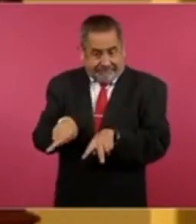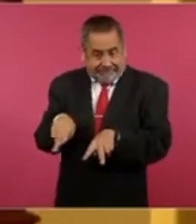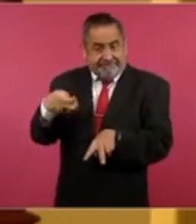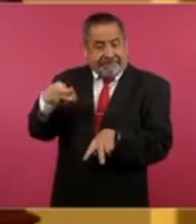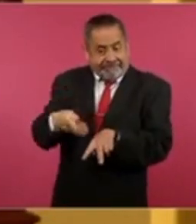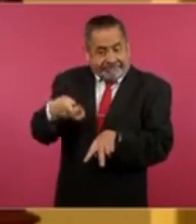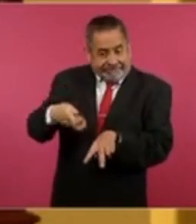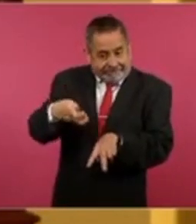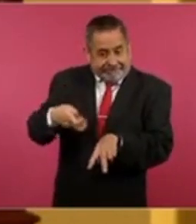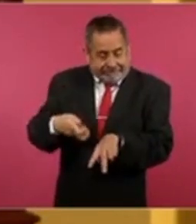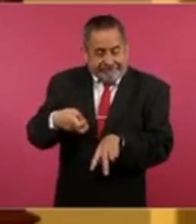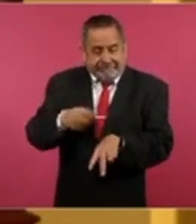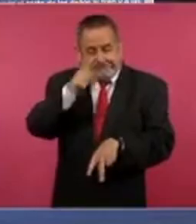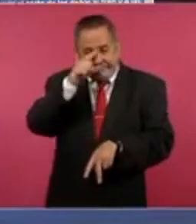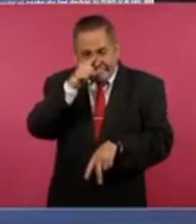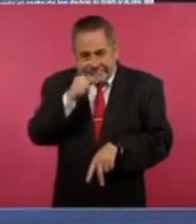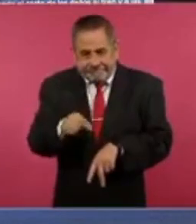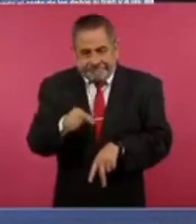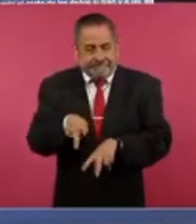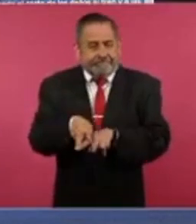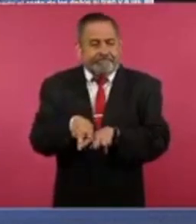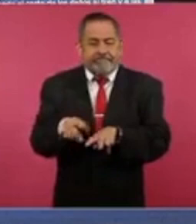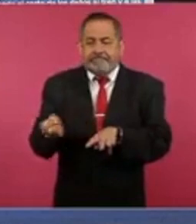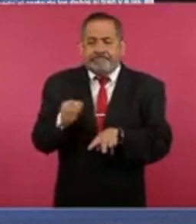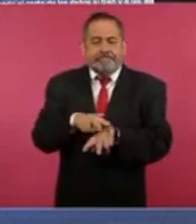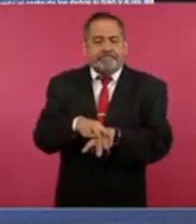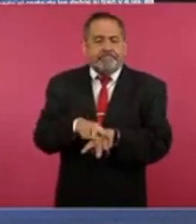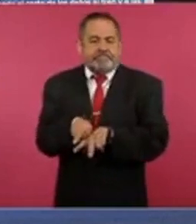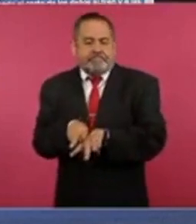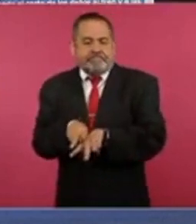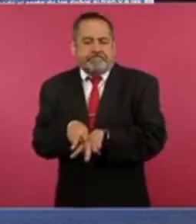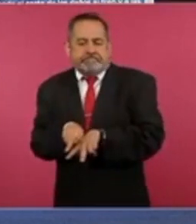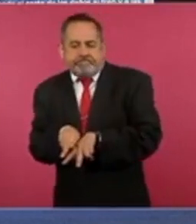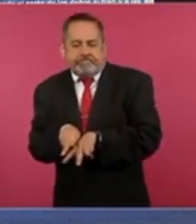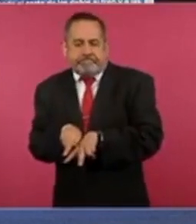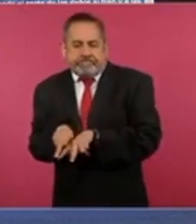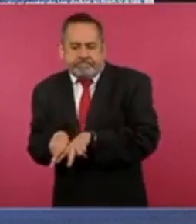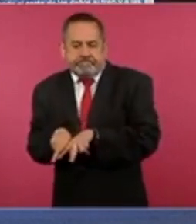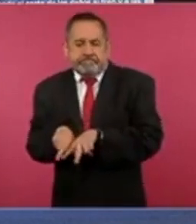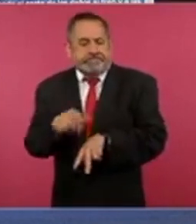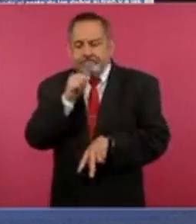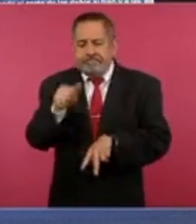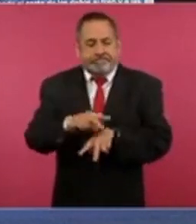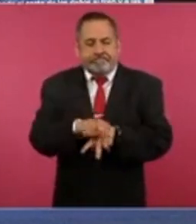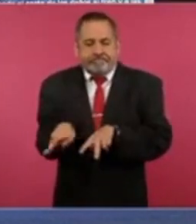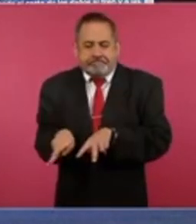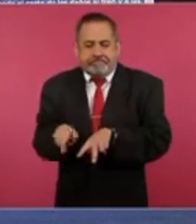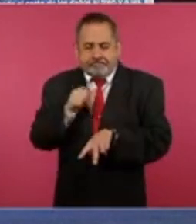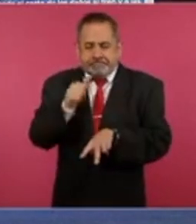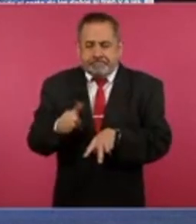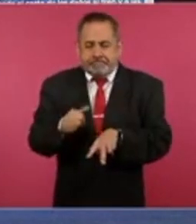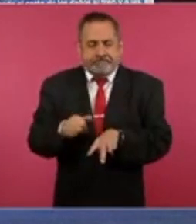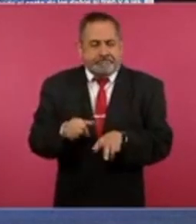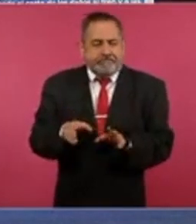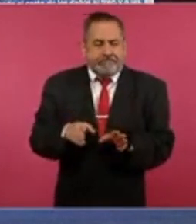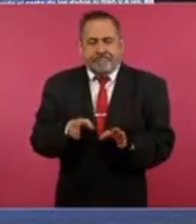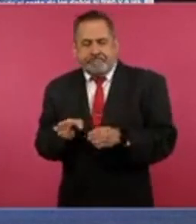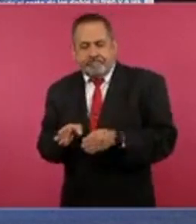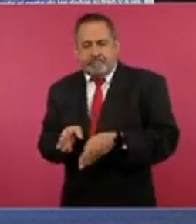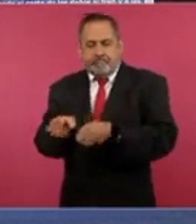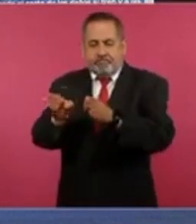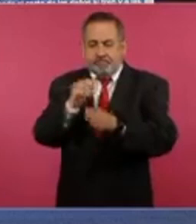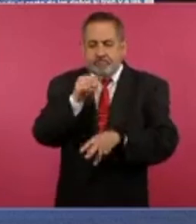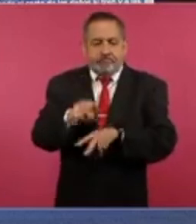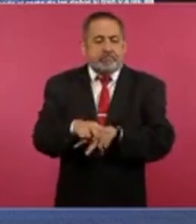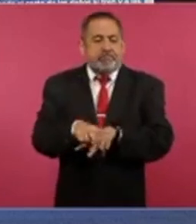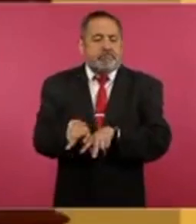que la sujeción de este clamp no era la adecuada, no estuvo sujeta para que pudiera realizar